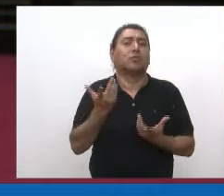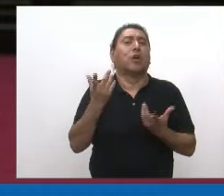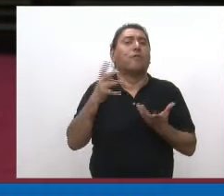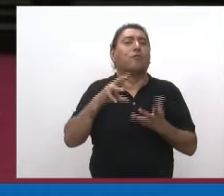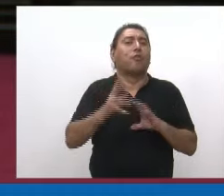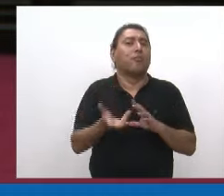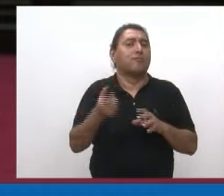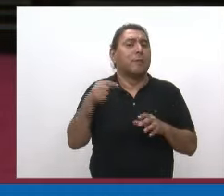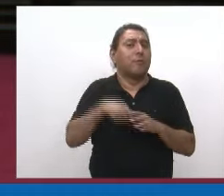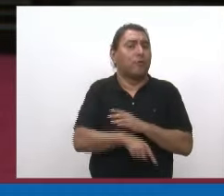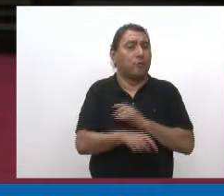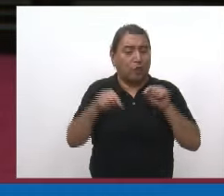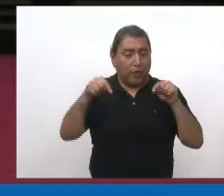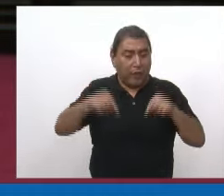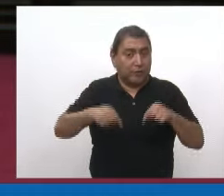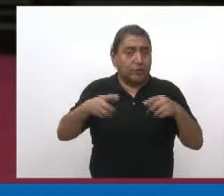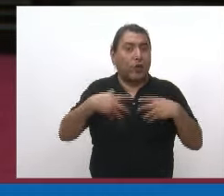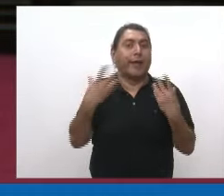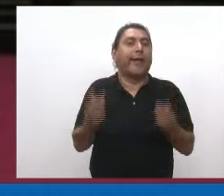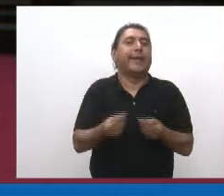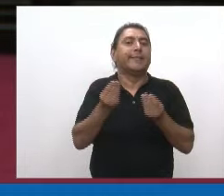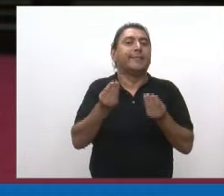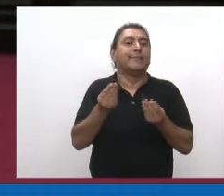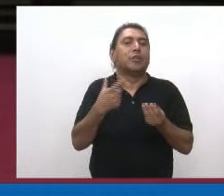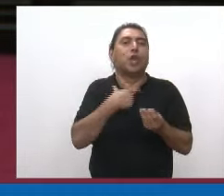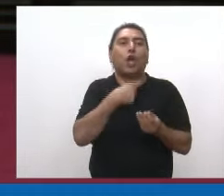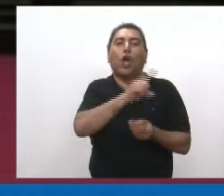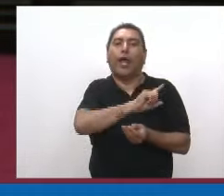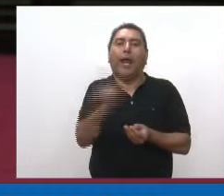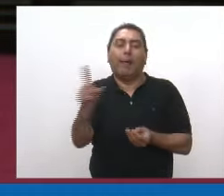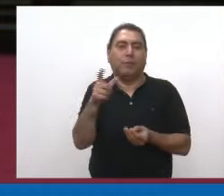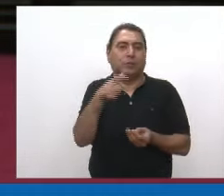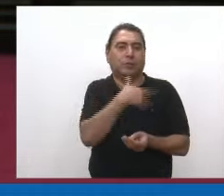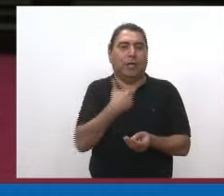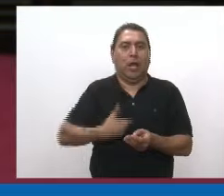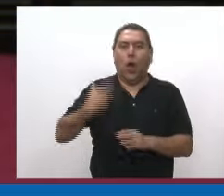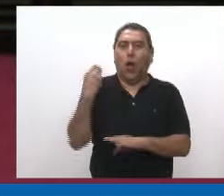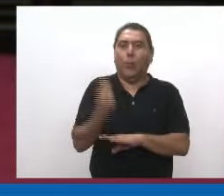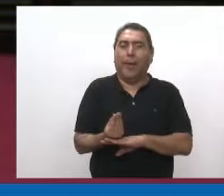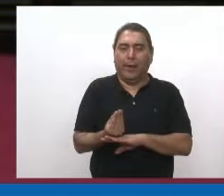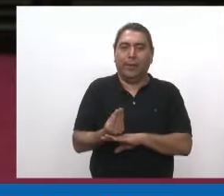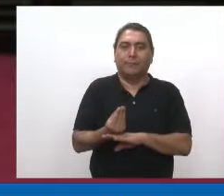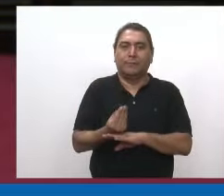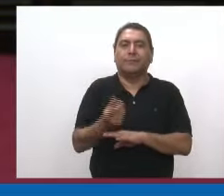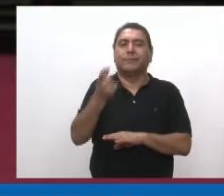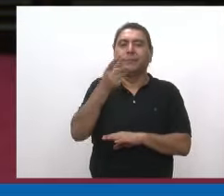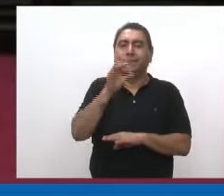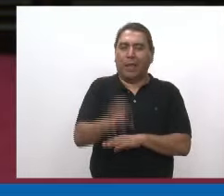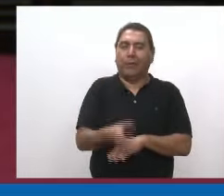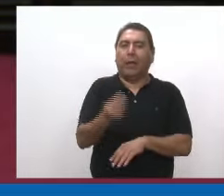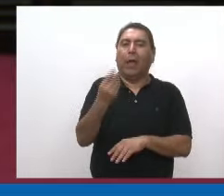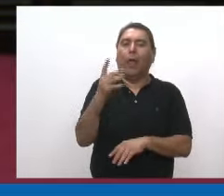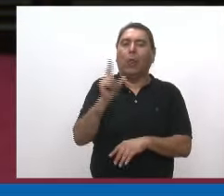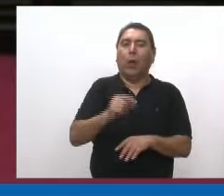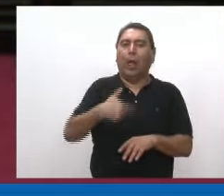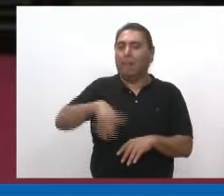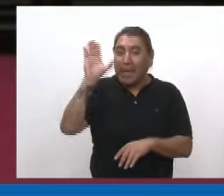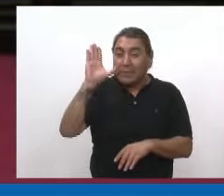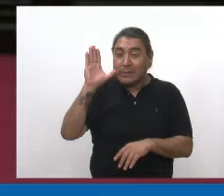es: no queremos que gobiernen. ¿Y saben qué? Lo que más les duele es que estamos haciendo las cosas